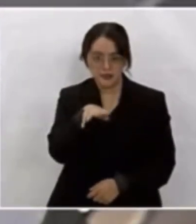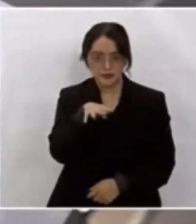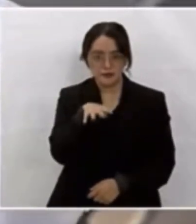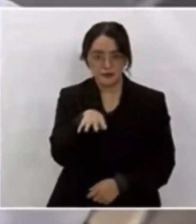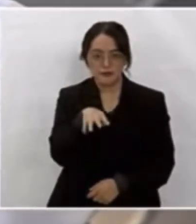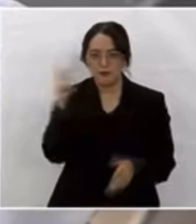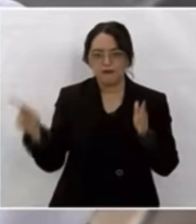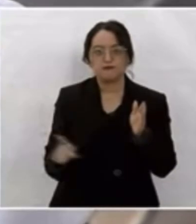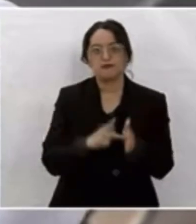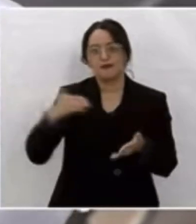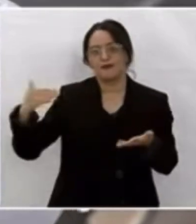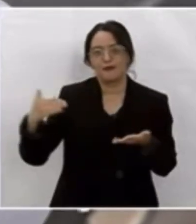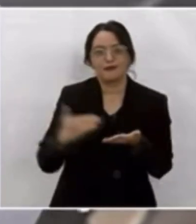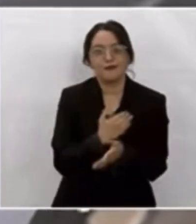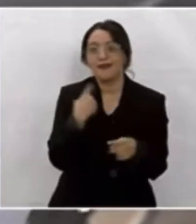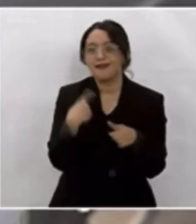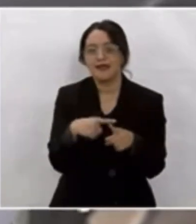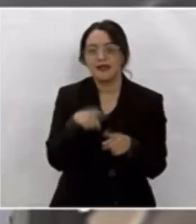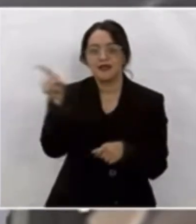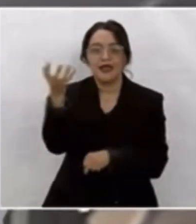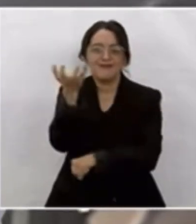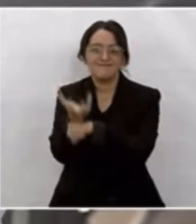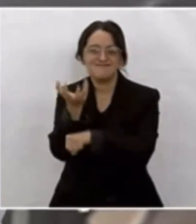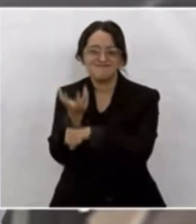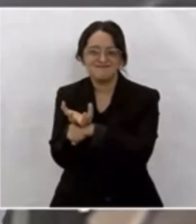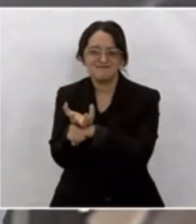nos invadieron los estadounidenses.